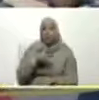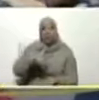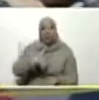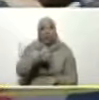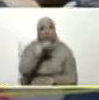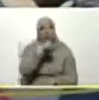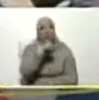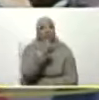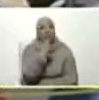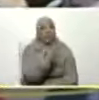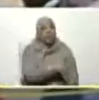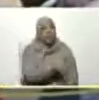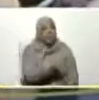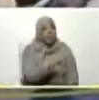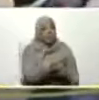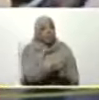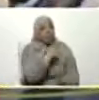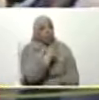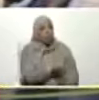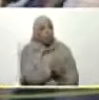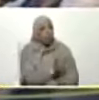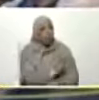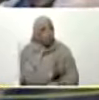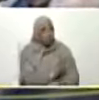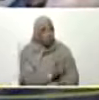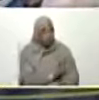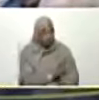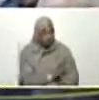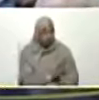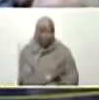arma verdadera. La verdad de Venezuela.